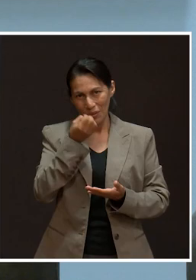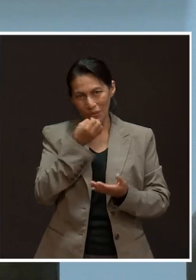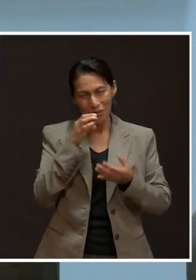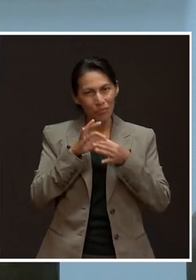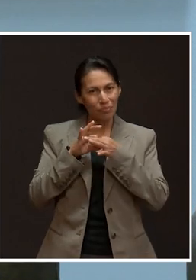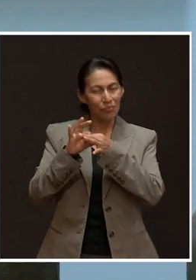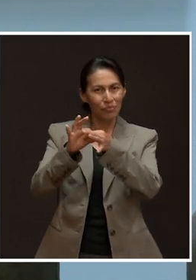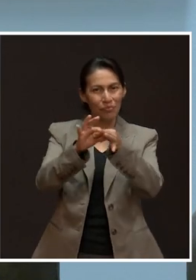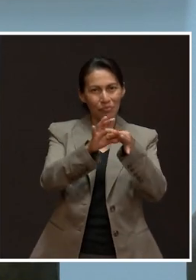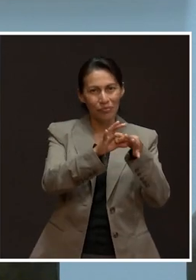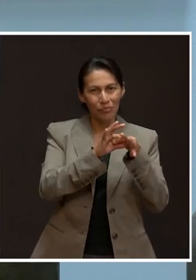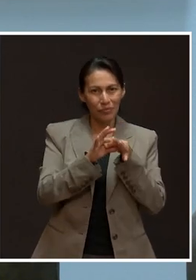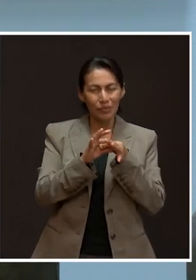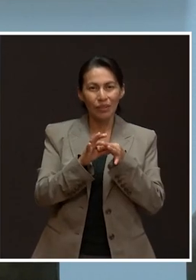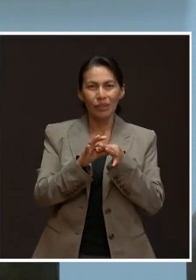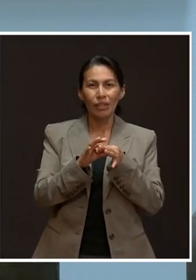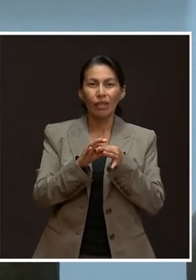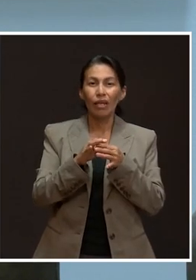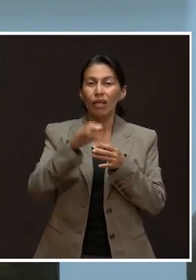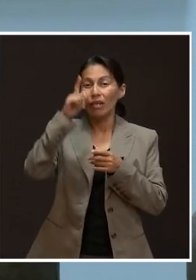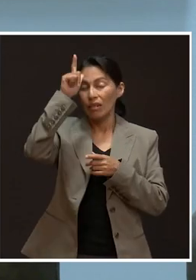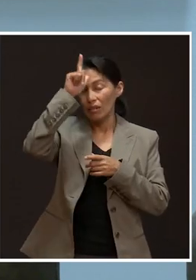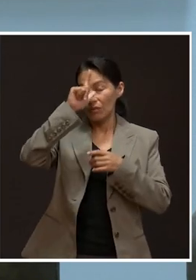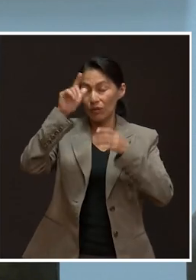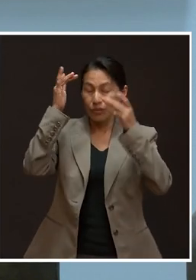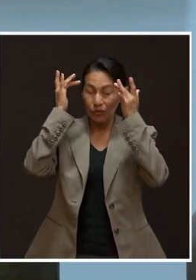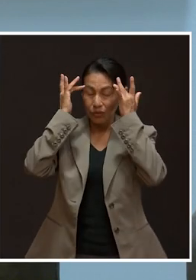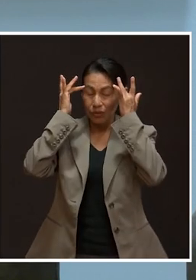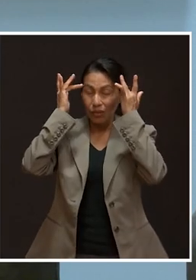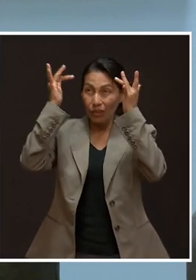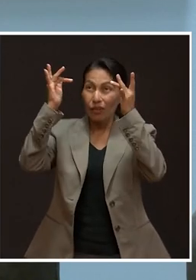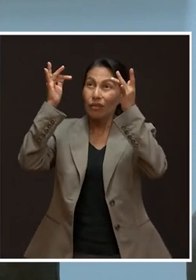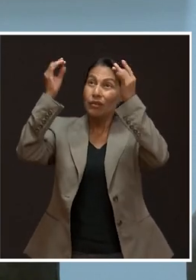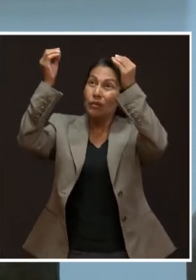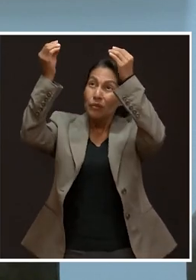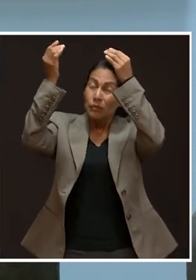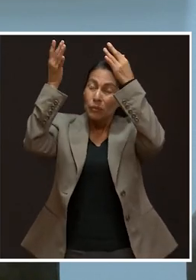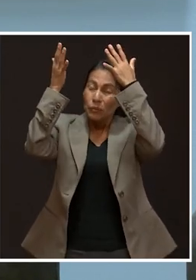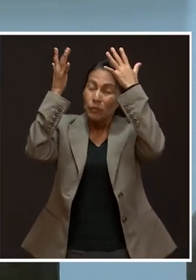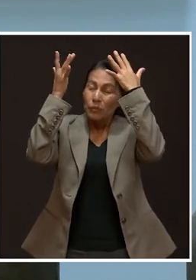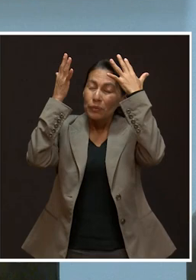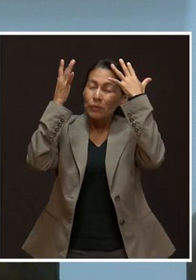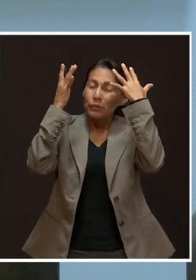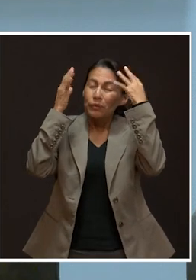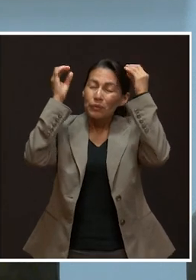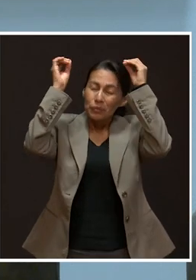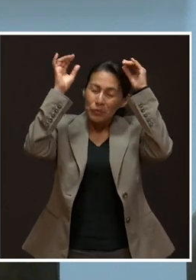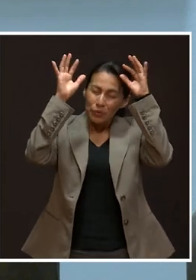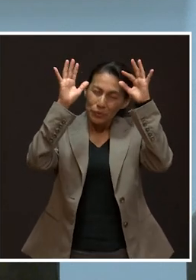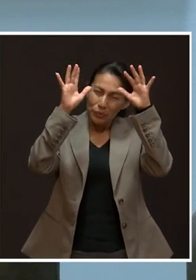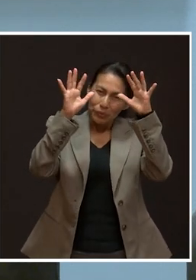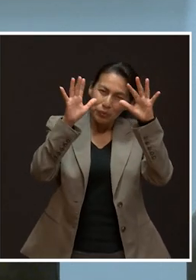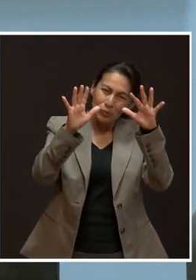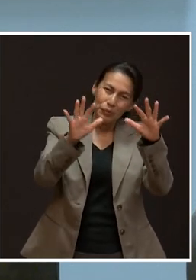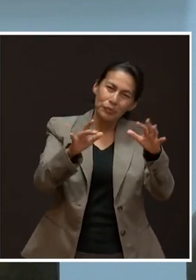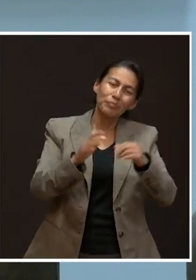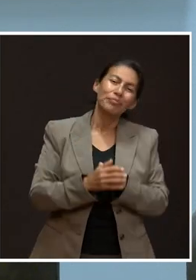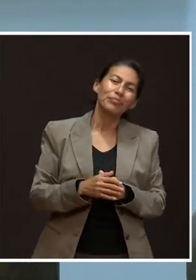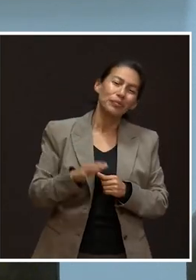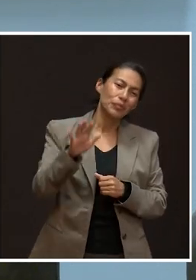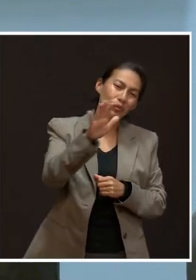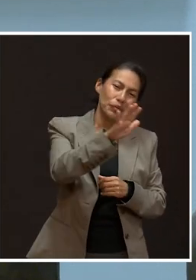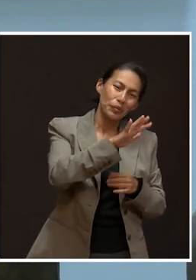para pedirle que la lluvia del Espíritu Santo sea derramada sobre todos nosotros